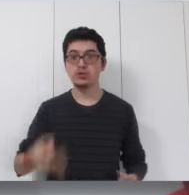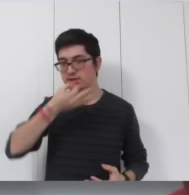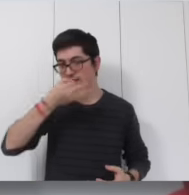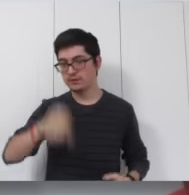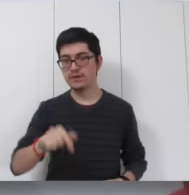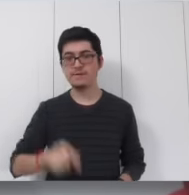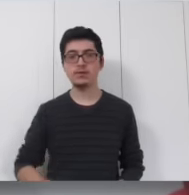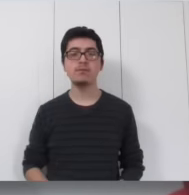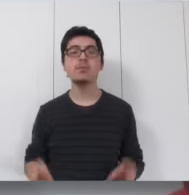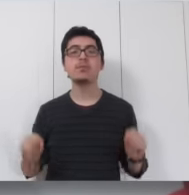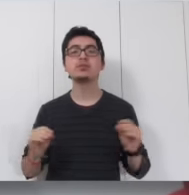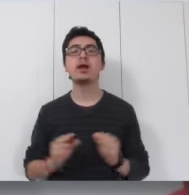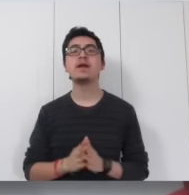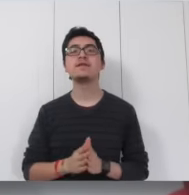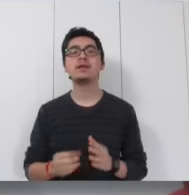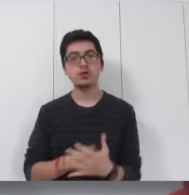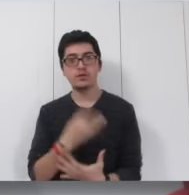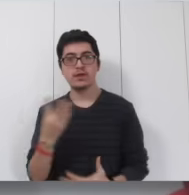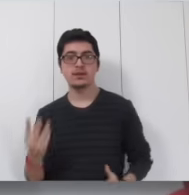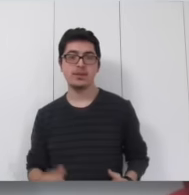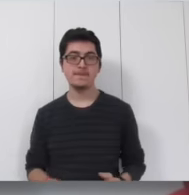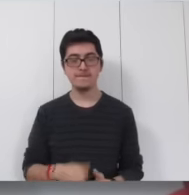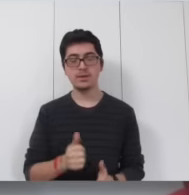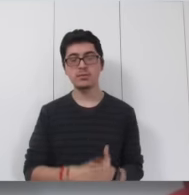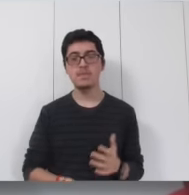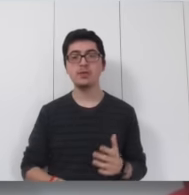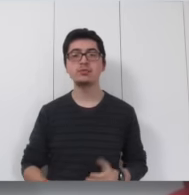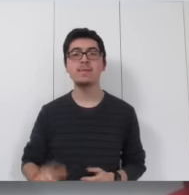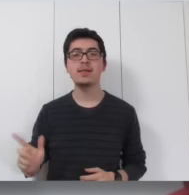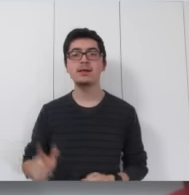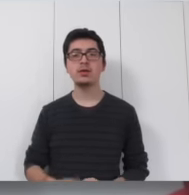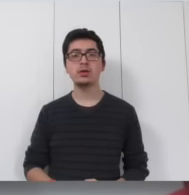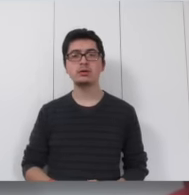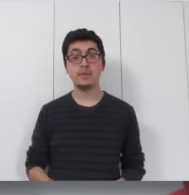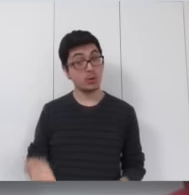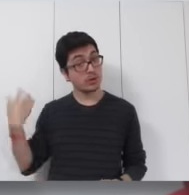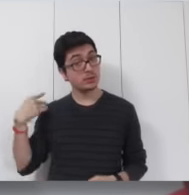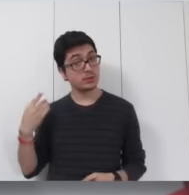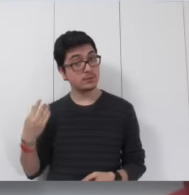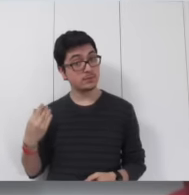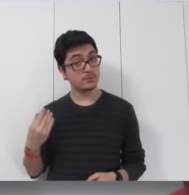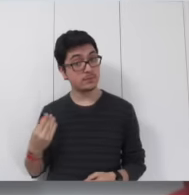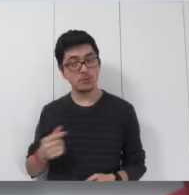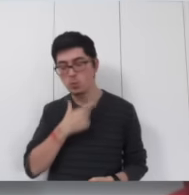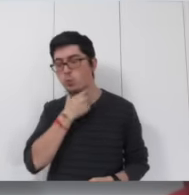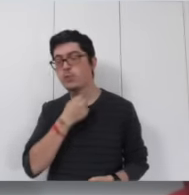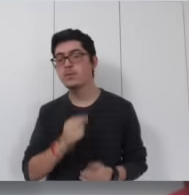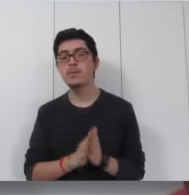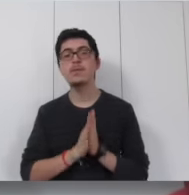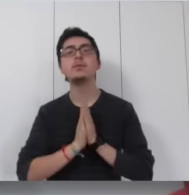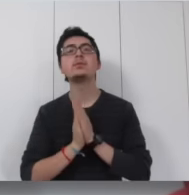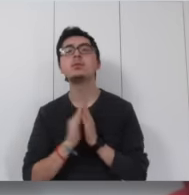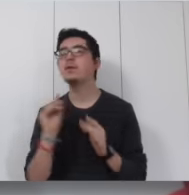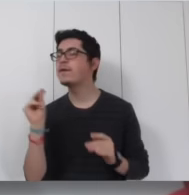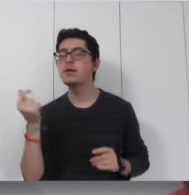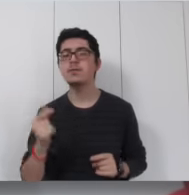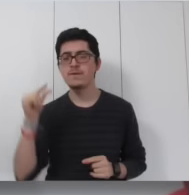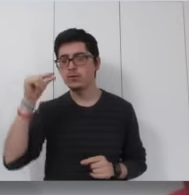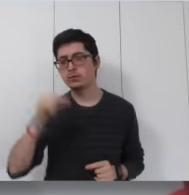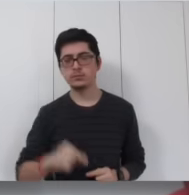como dice el título aquí abajo, vamos a hablar de las novedades de Penguin Random House. Pero antes, me gustaría pedirles un favor súper rápido y